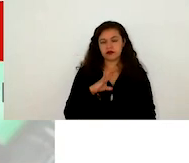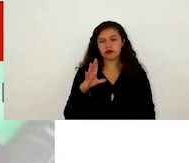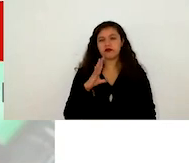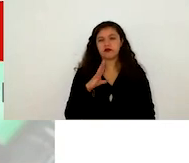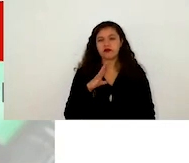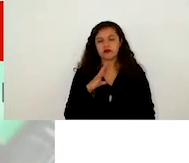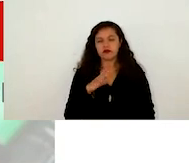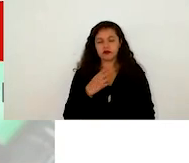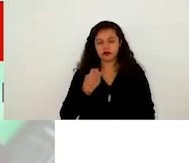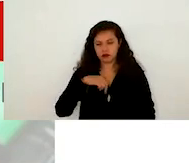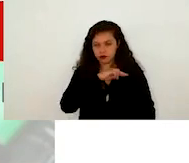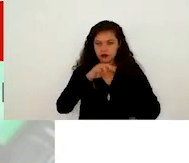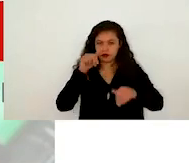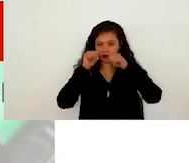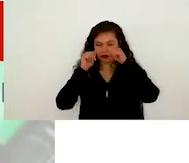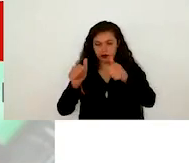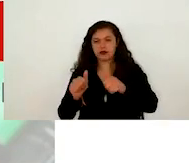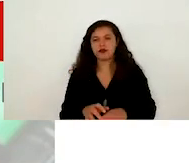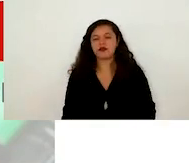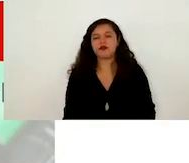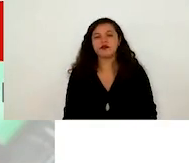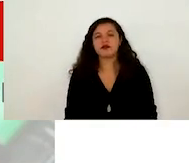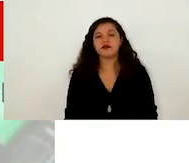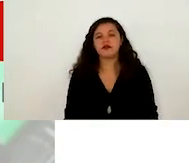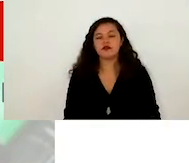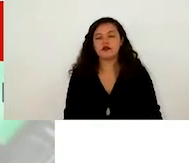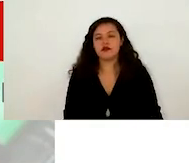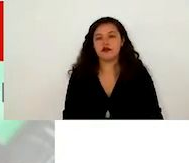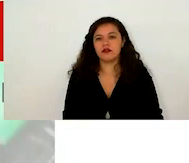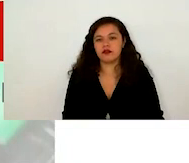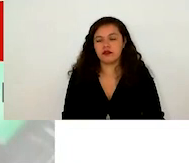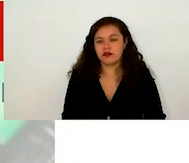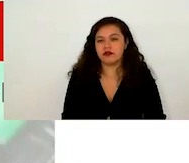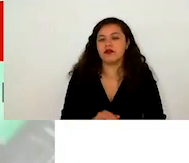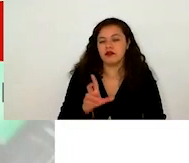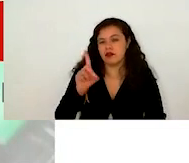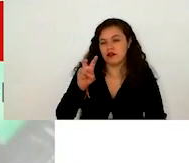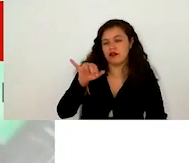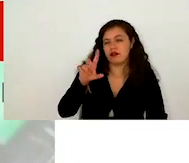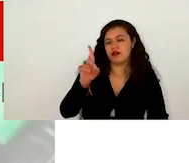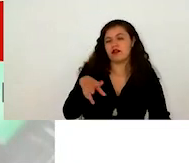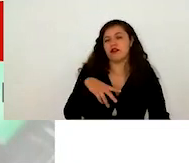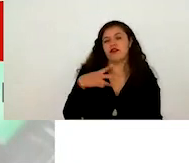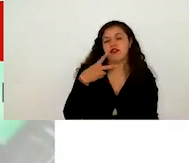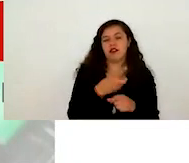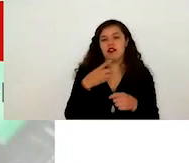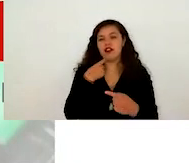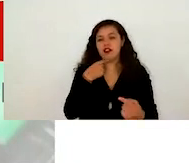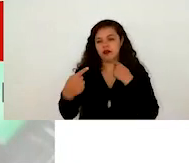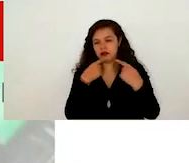observando muy bien muy bien varias la cuadra del este david en la segunda imagen parece que están discutiendo otro